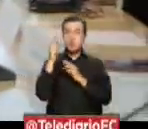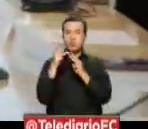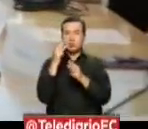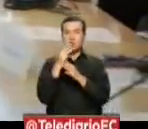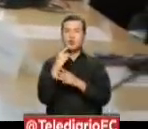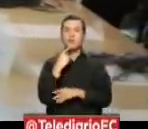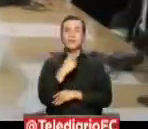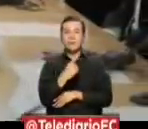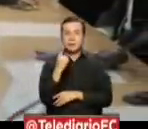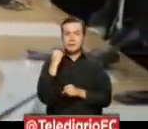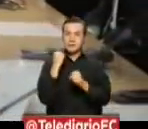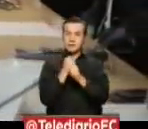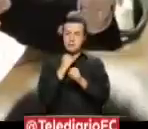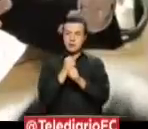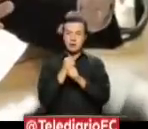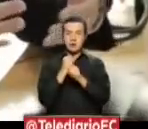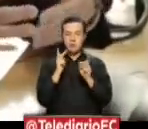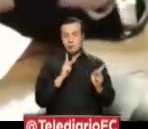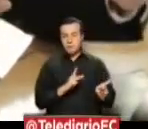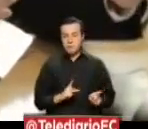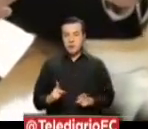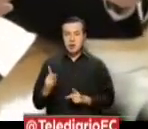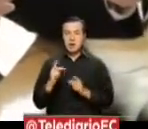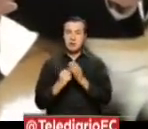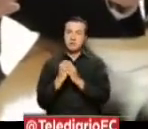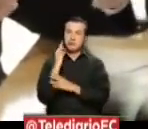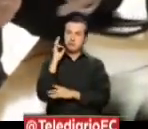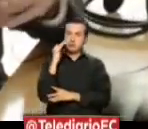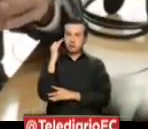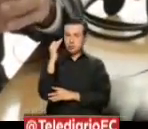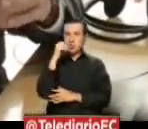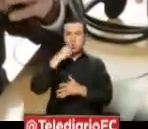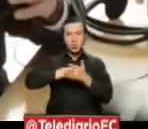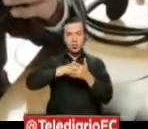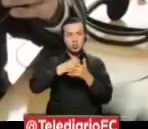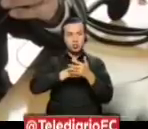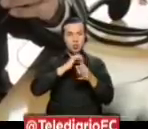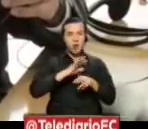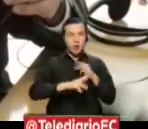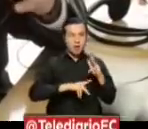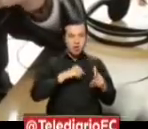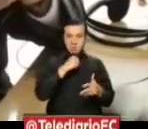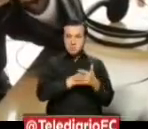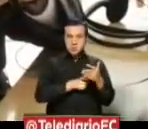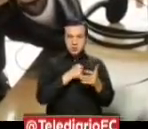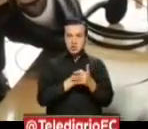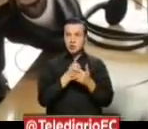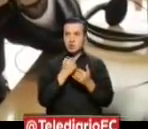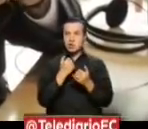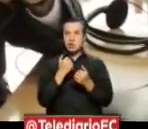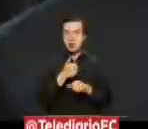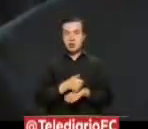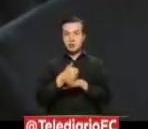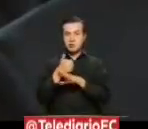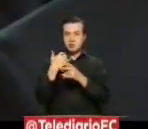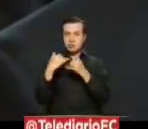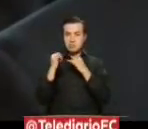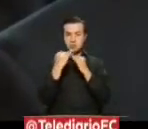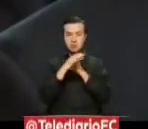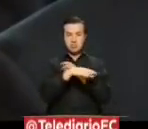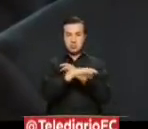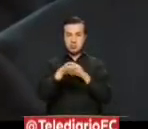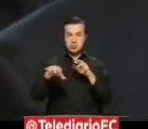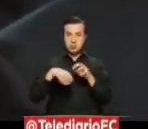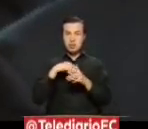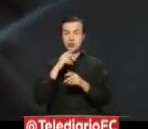su trabajo al frente del plan Toda una Vida, la lucha contra la corrupción y la independencia de los poderes del Estado. Además, se refirió a la situación en